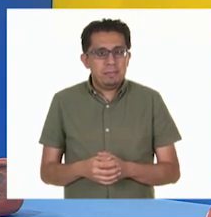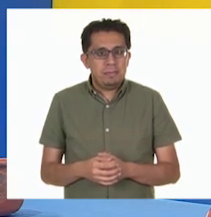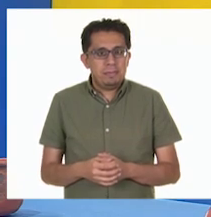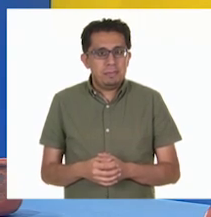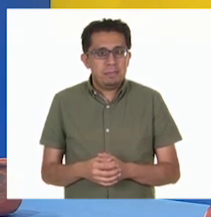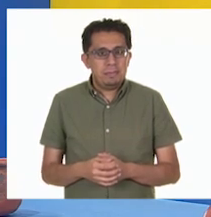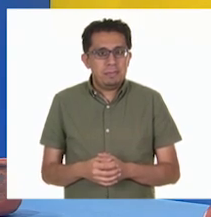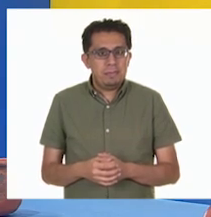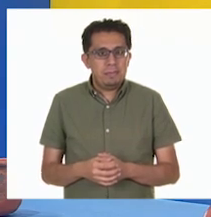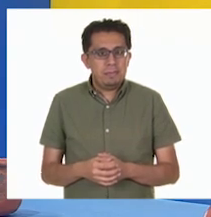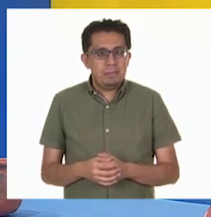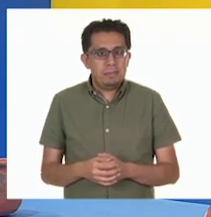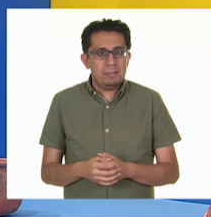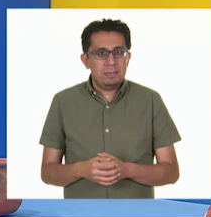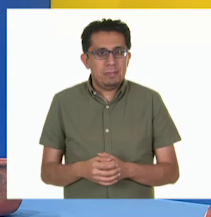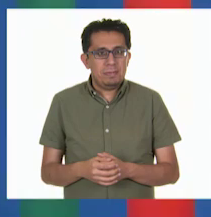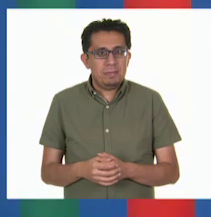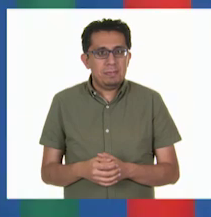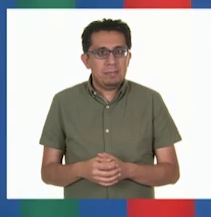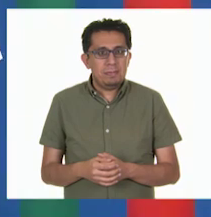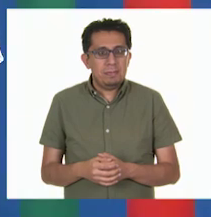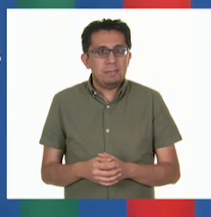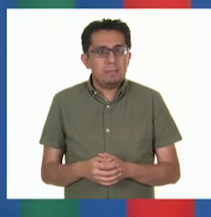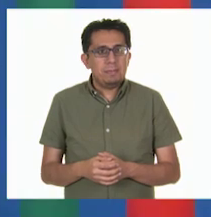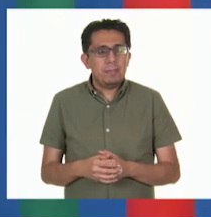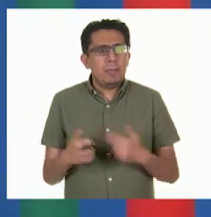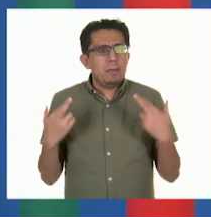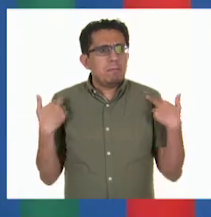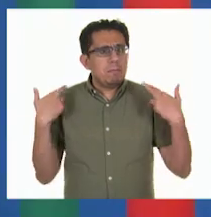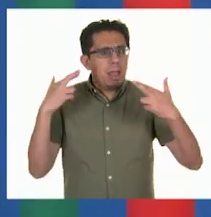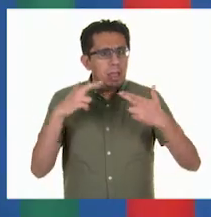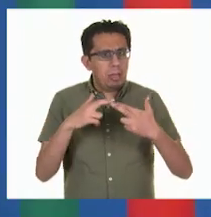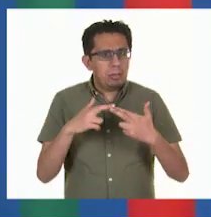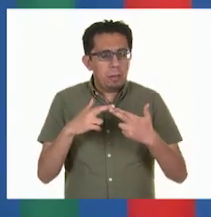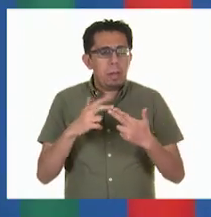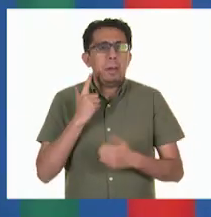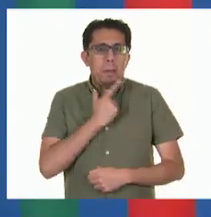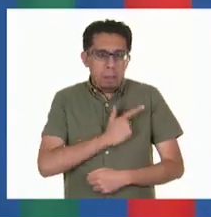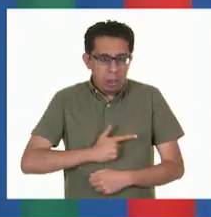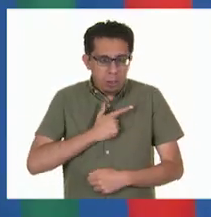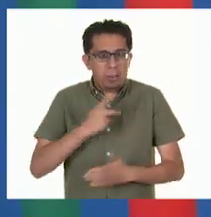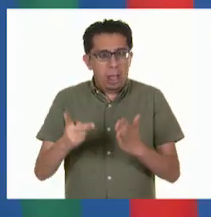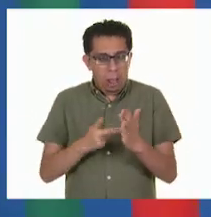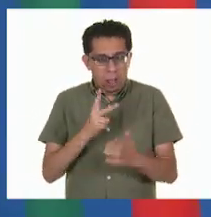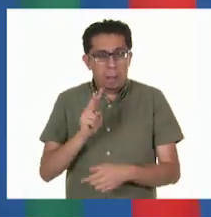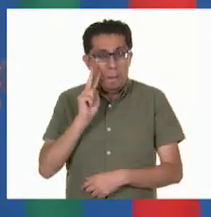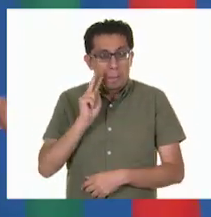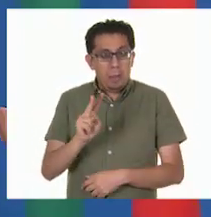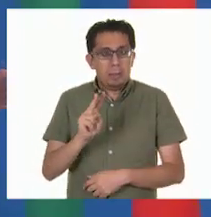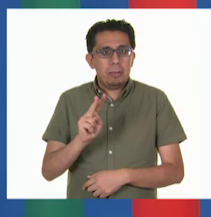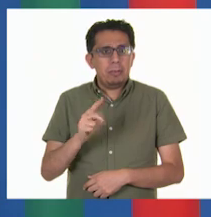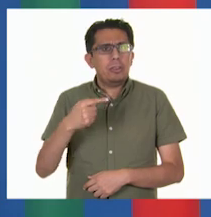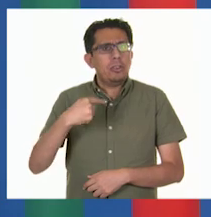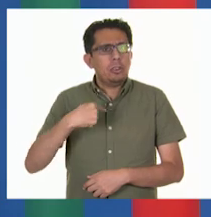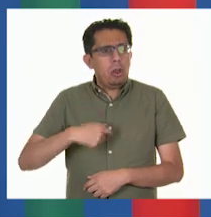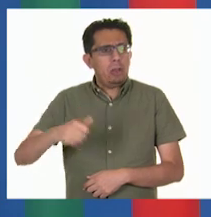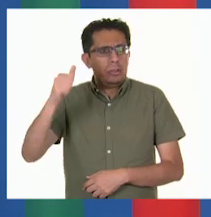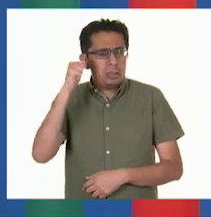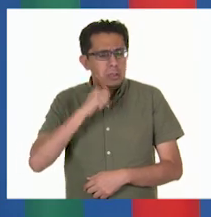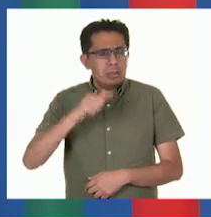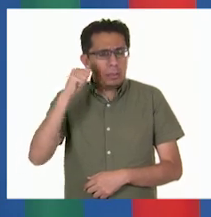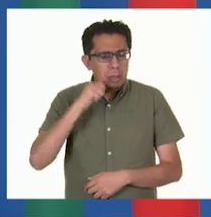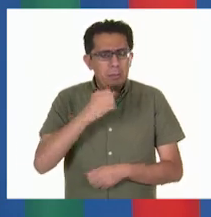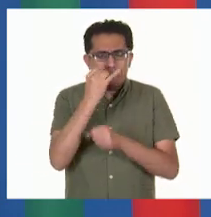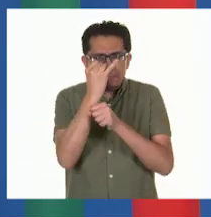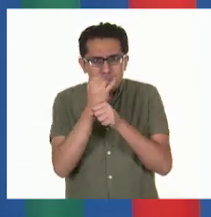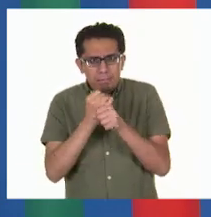ti, mina repa. Maestro Jorge, qué gusto de verlo nuevamente. Ya sabe que siempre busco información del grupo